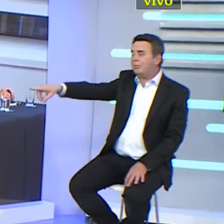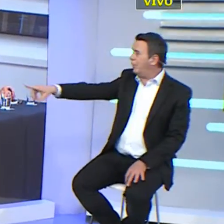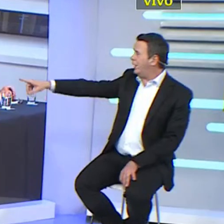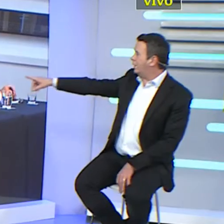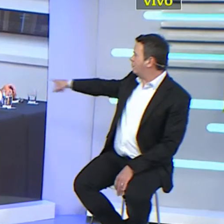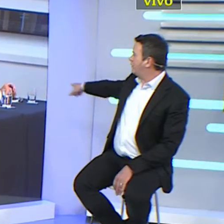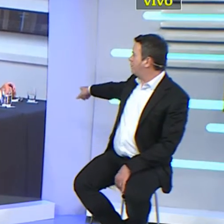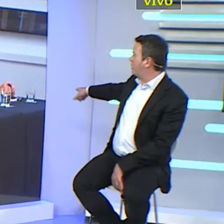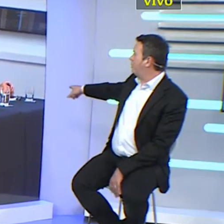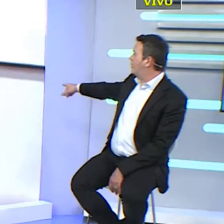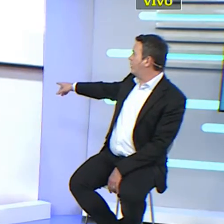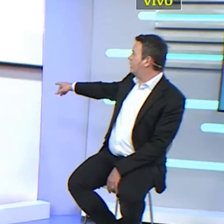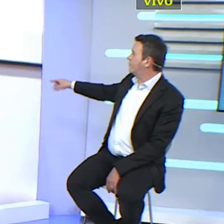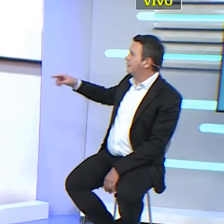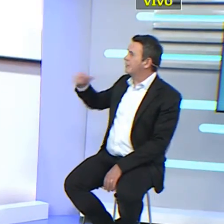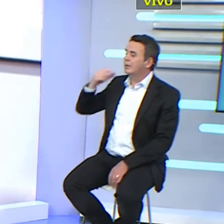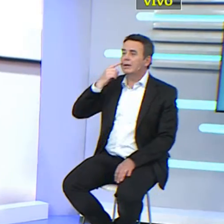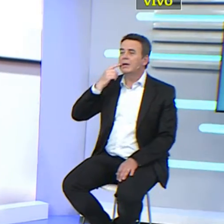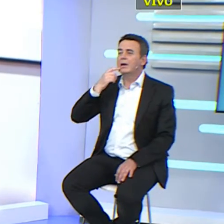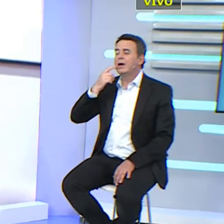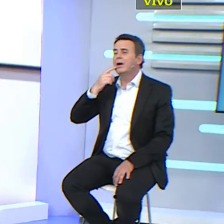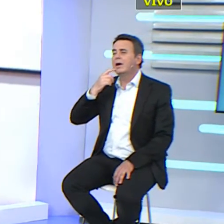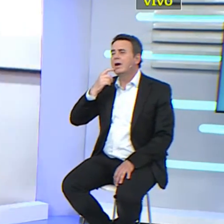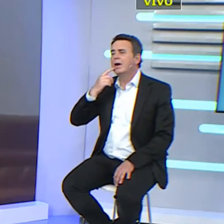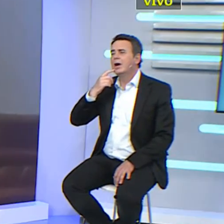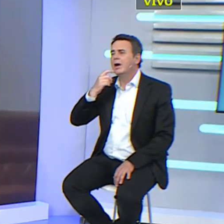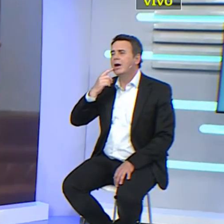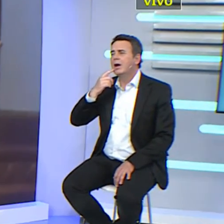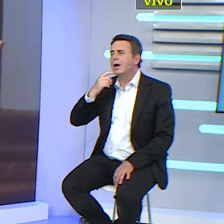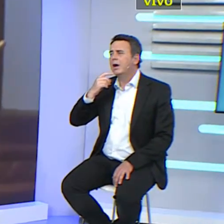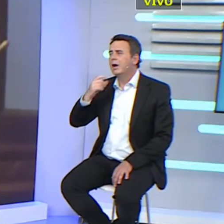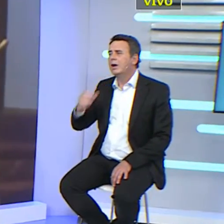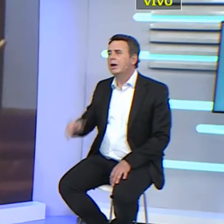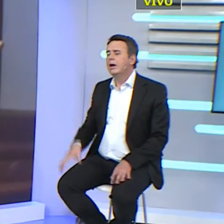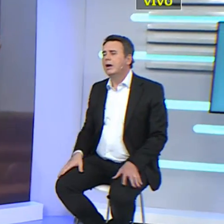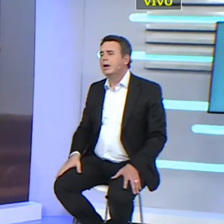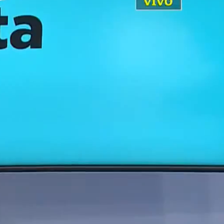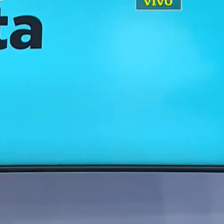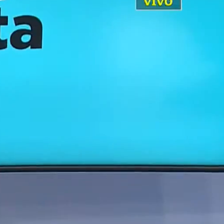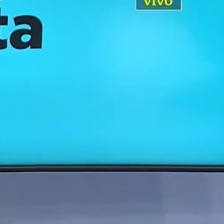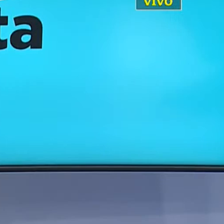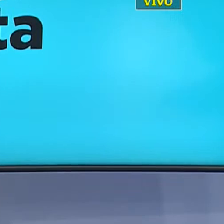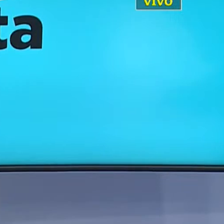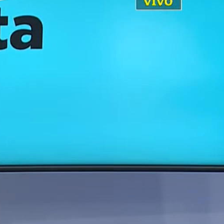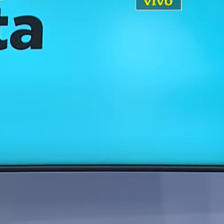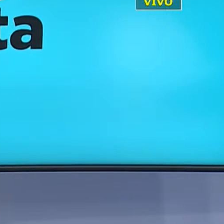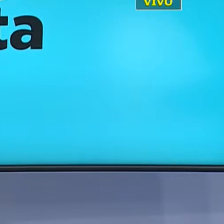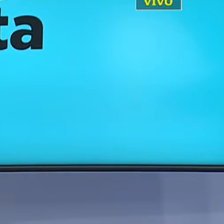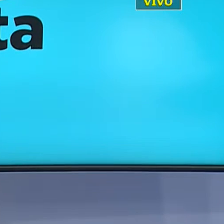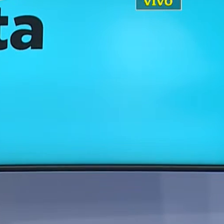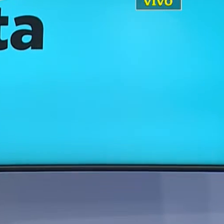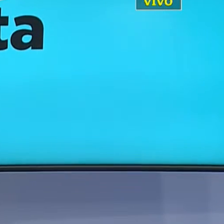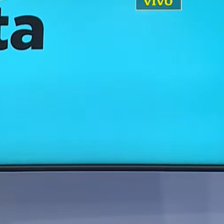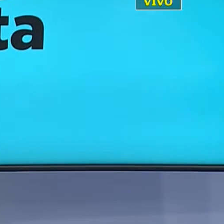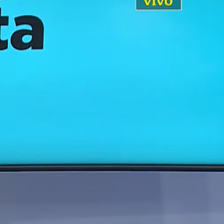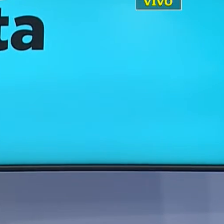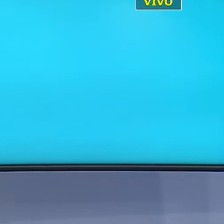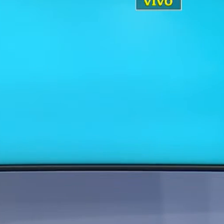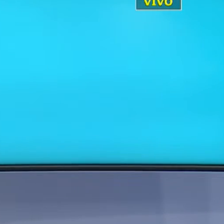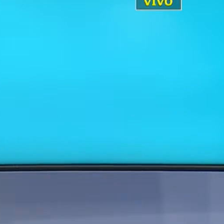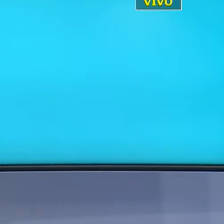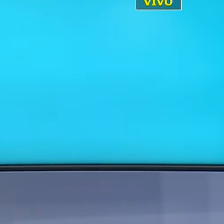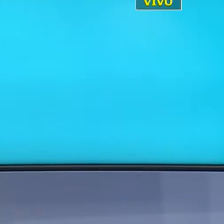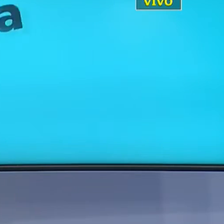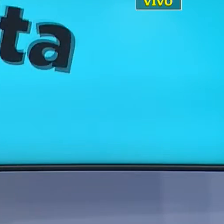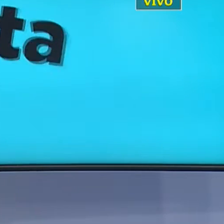hay pocas mujeres en ojos de vilma ibarra lo que me cuenta uno de los